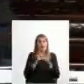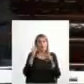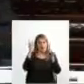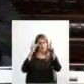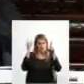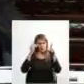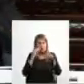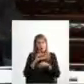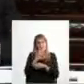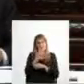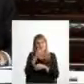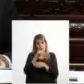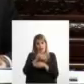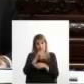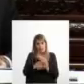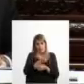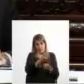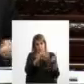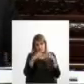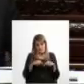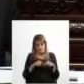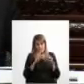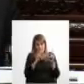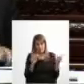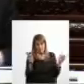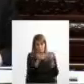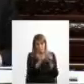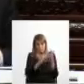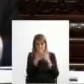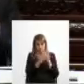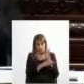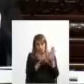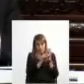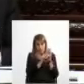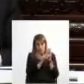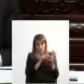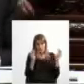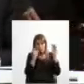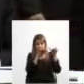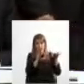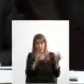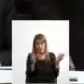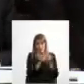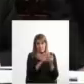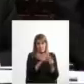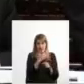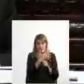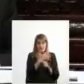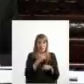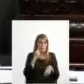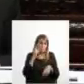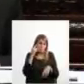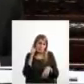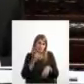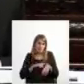5 de la tarde para darle ingreso a estos proyectos de ley una vez que sean aprobados. Creo que nos va a dar bien el tiempo.